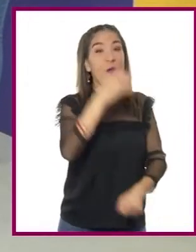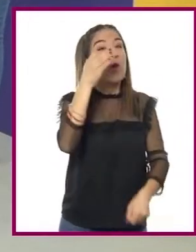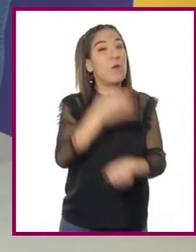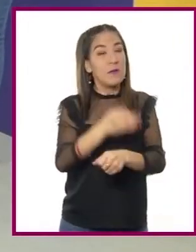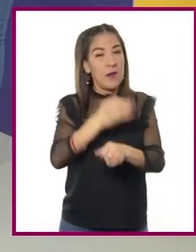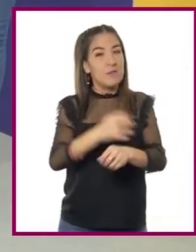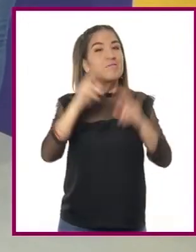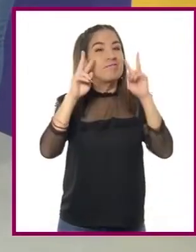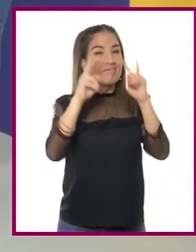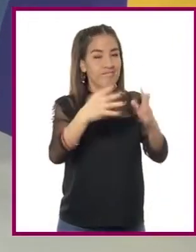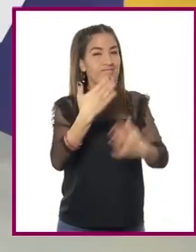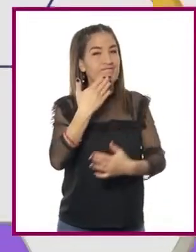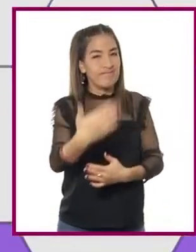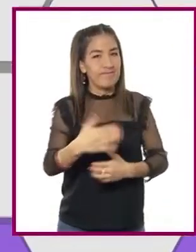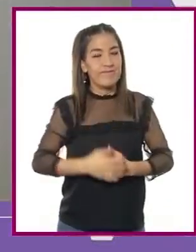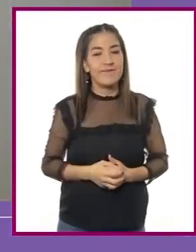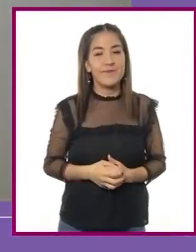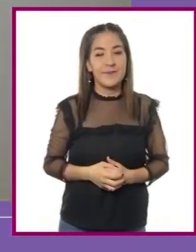Escuchemos atentamente.